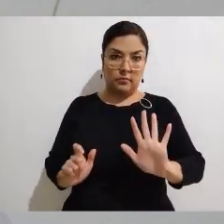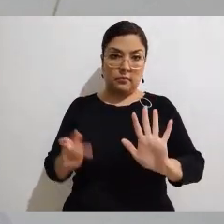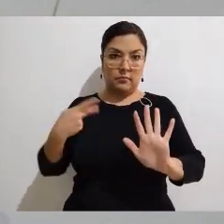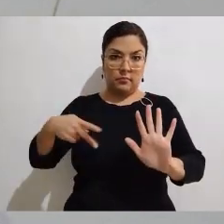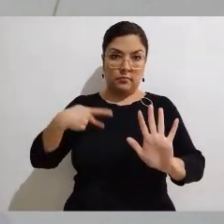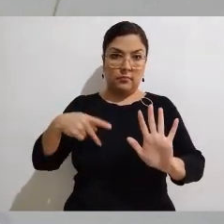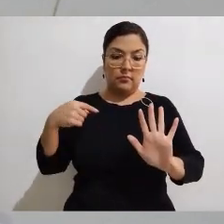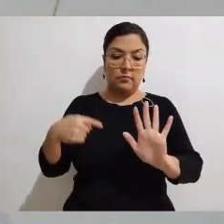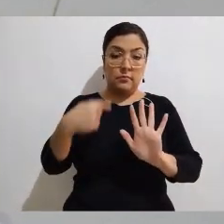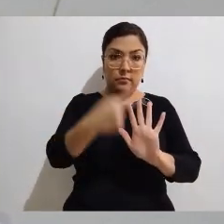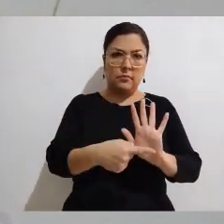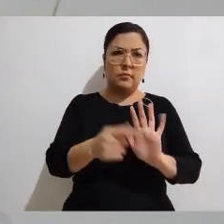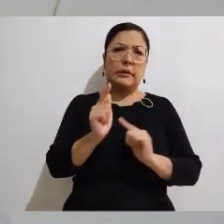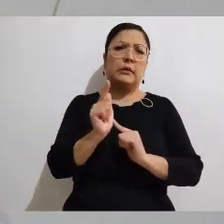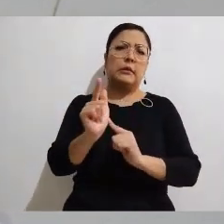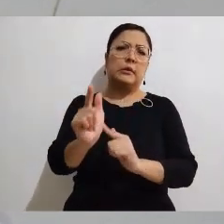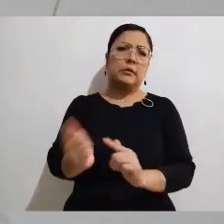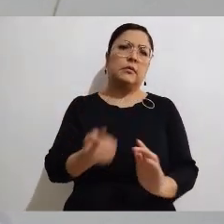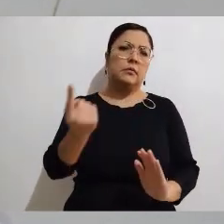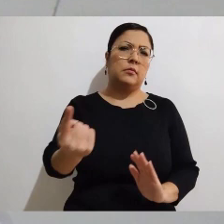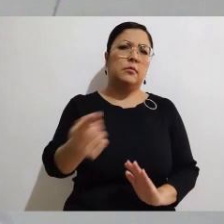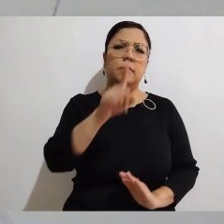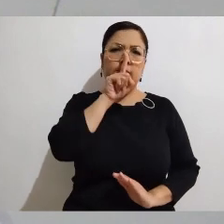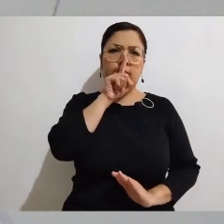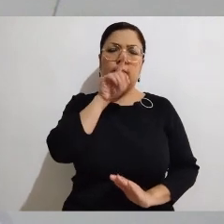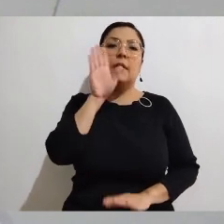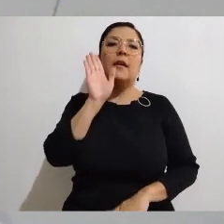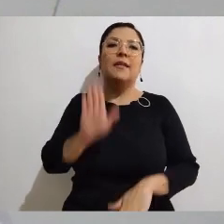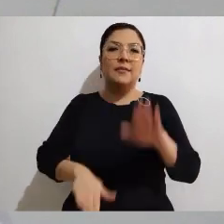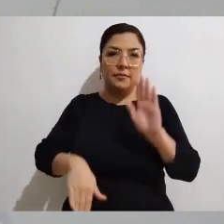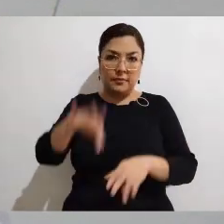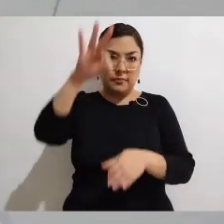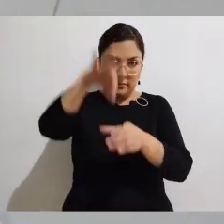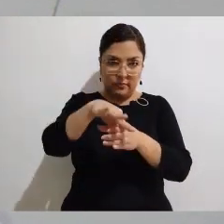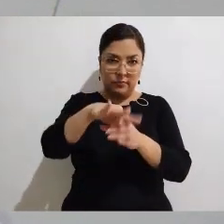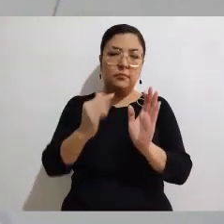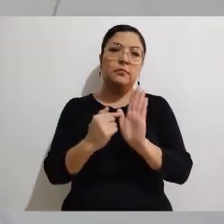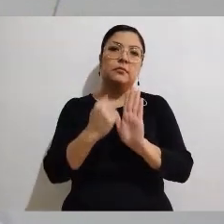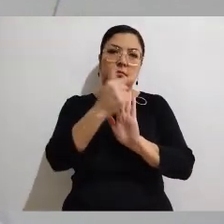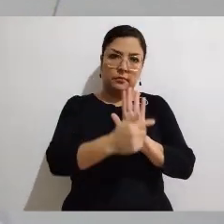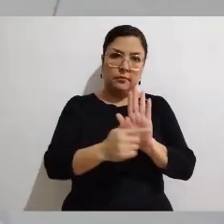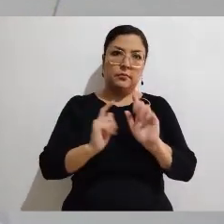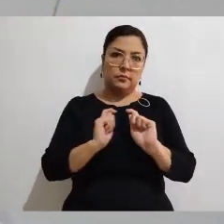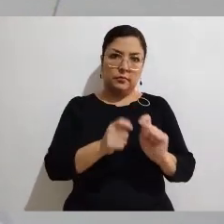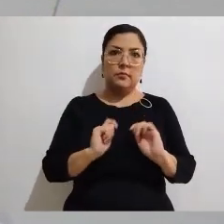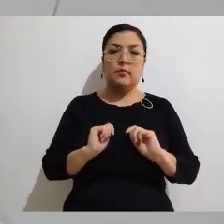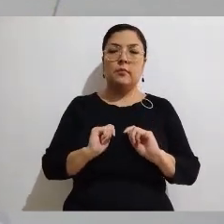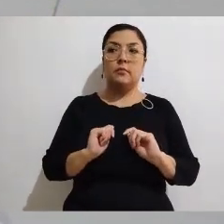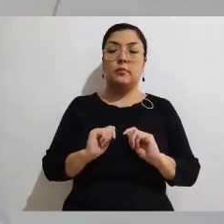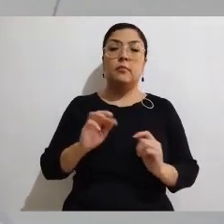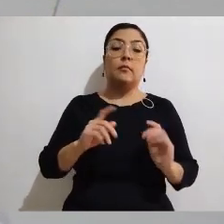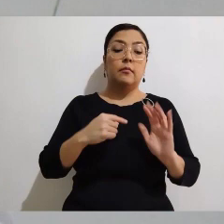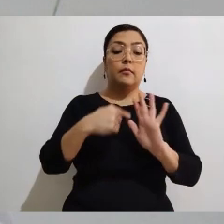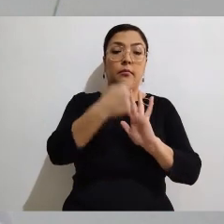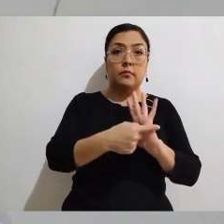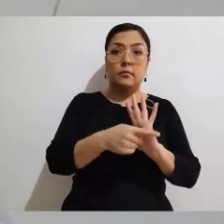permanente, sino que se instalan solo por proceso electoral. Pues para nosotros lo más cómodo es arrendar un bien inmueble para que ahí se